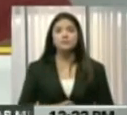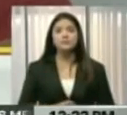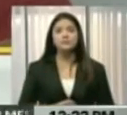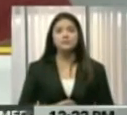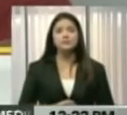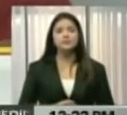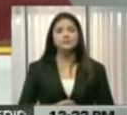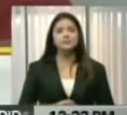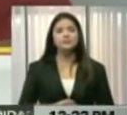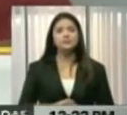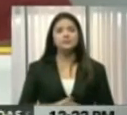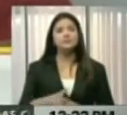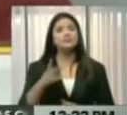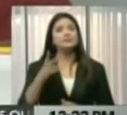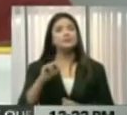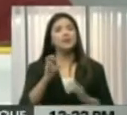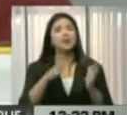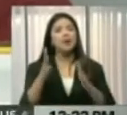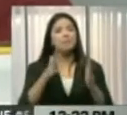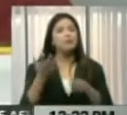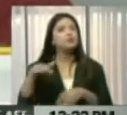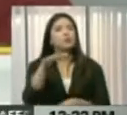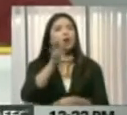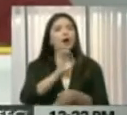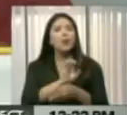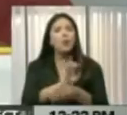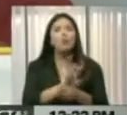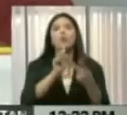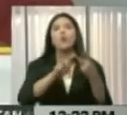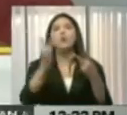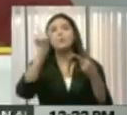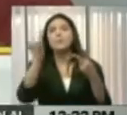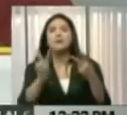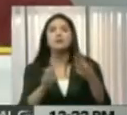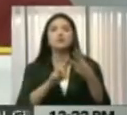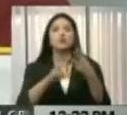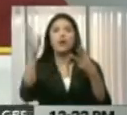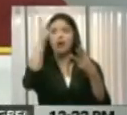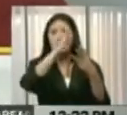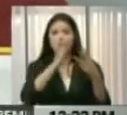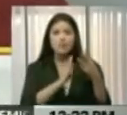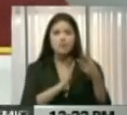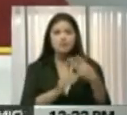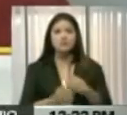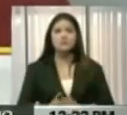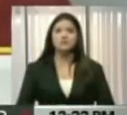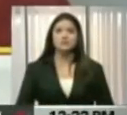2016 en Ecuador, Venezuela y Brasil.